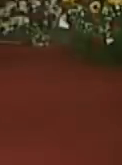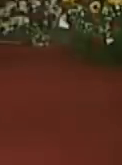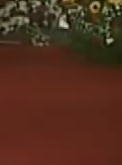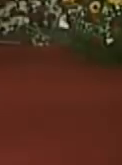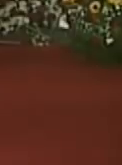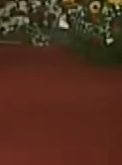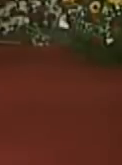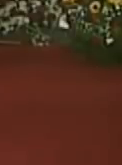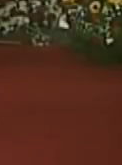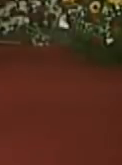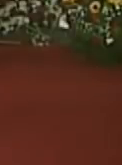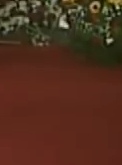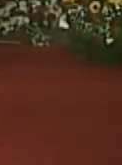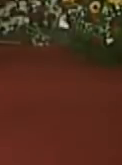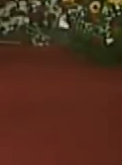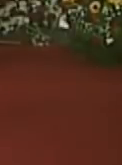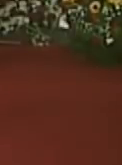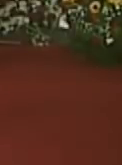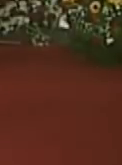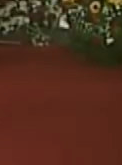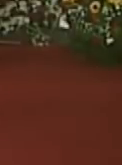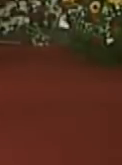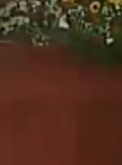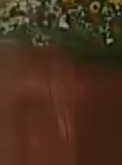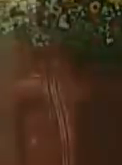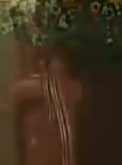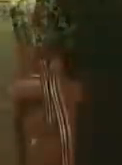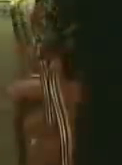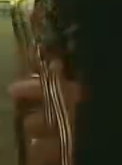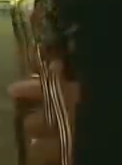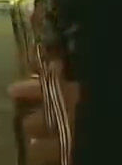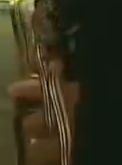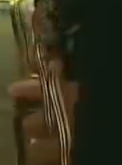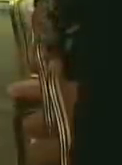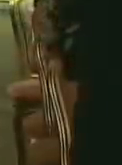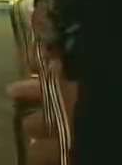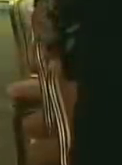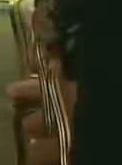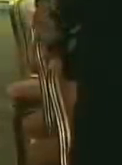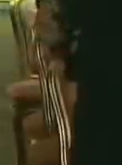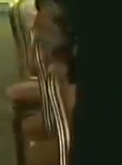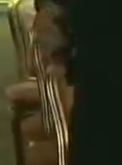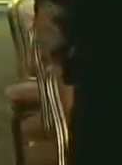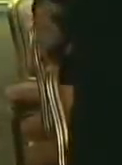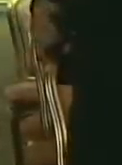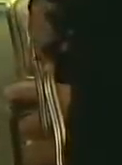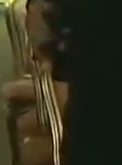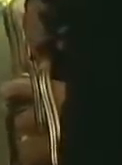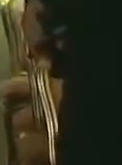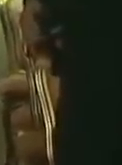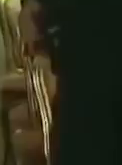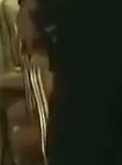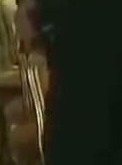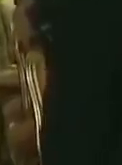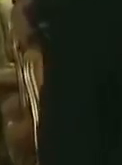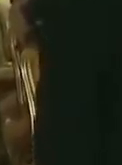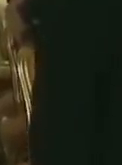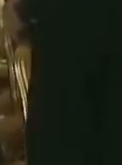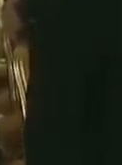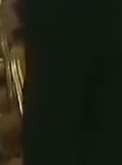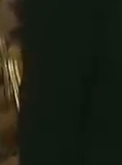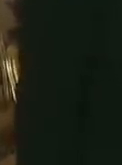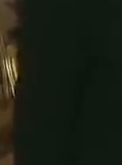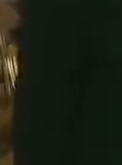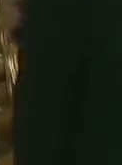imprescindible. Con gran dolor y pesar en mi corazón expreso mis condolencias a sus familiares, amigos y allegados. Tu ejemplo